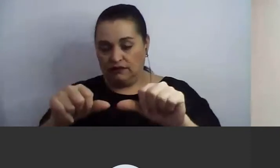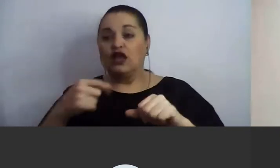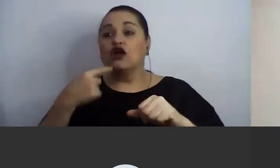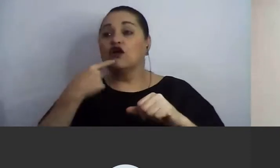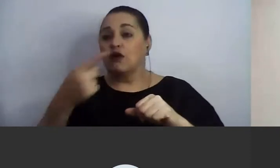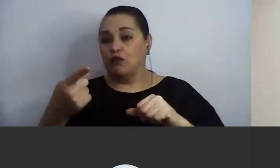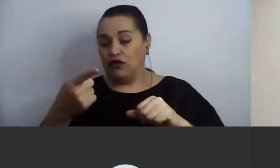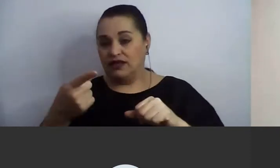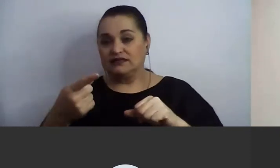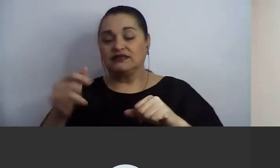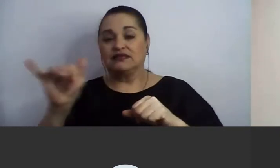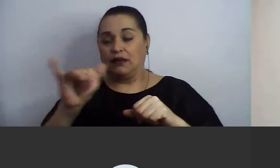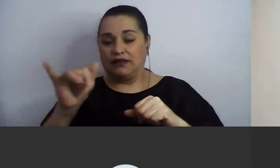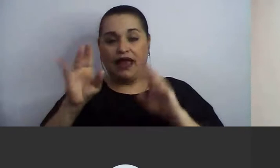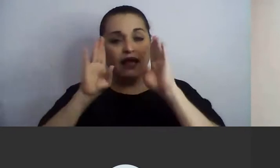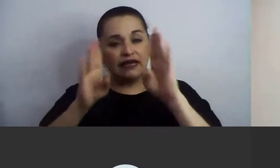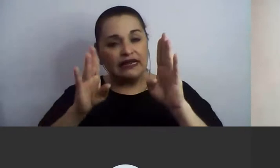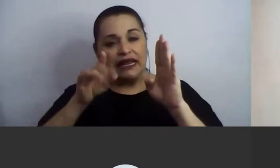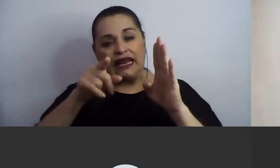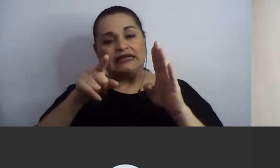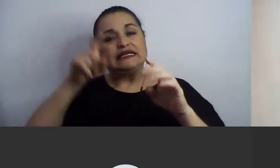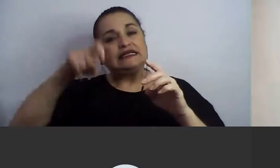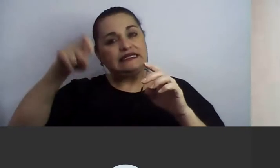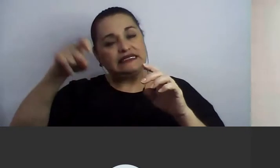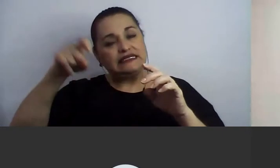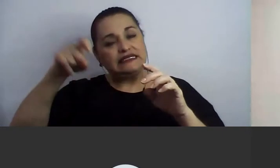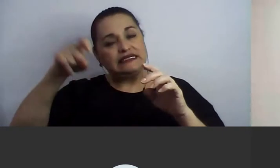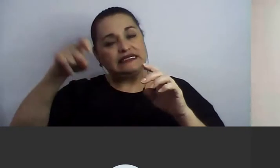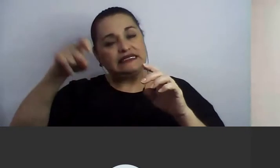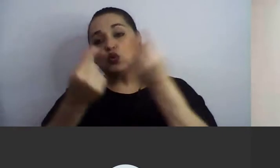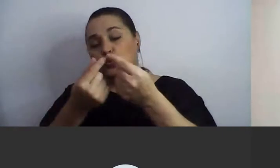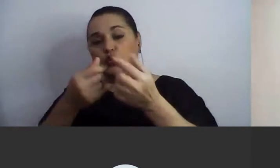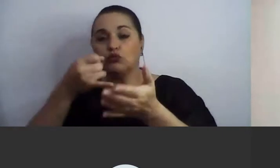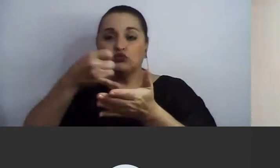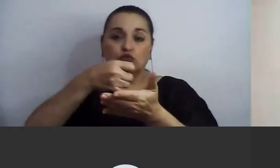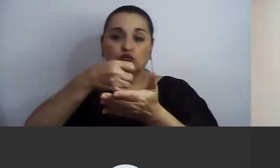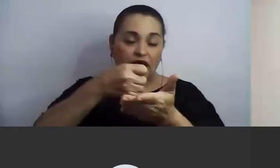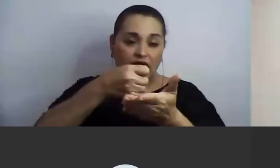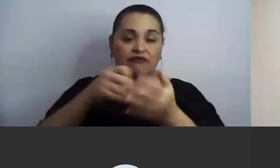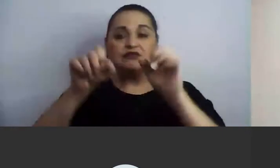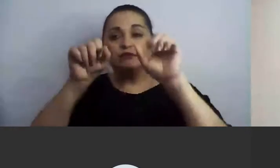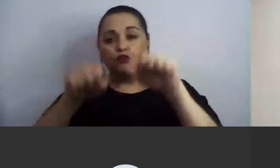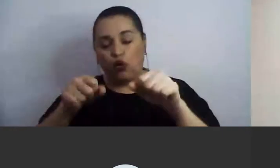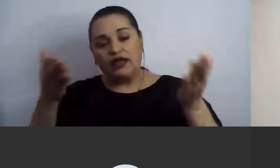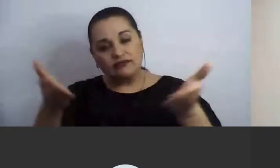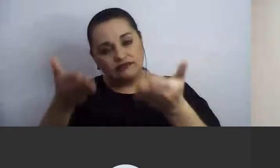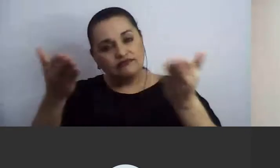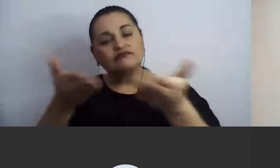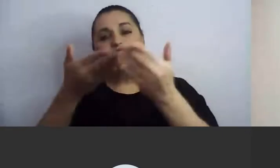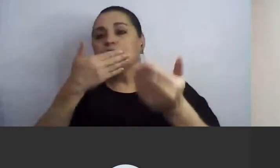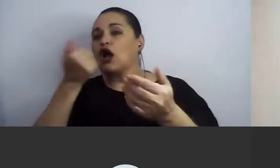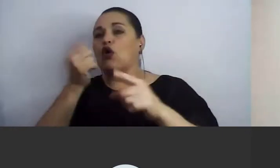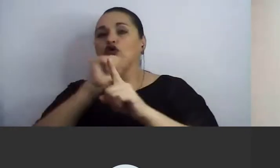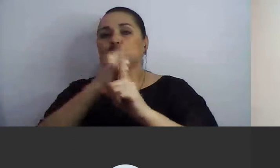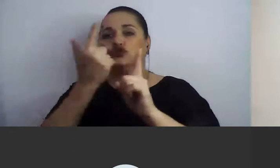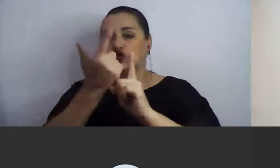bien se indicaba pues atender esas necesidades de estos grupos vulnerables y poder forjar una mejor sociedad